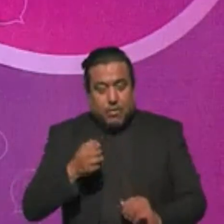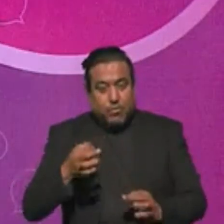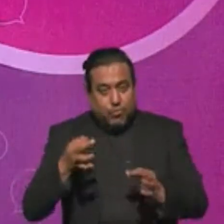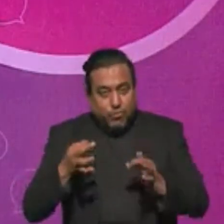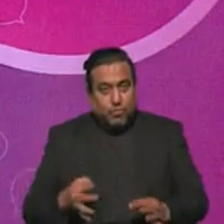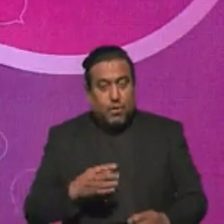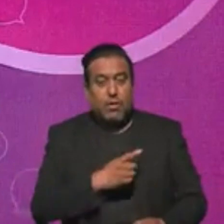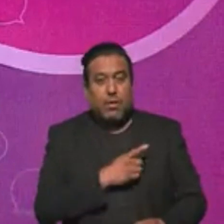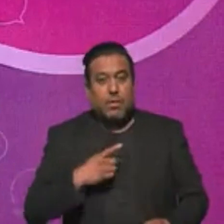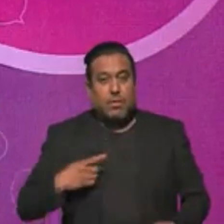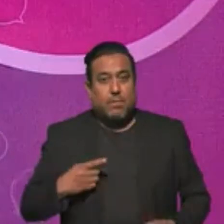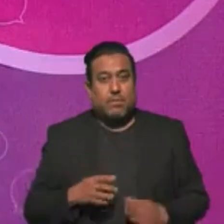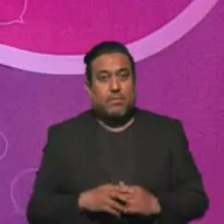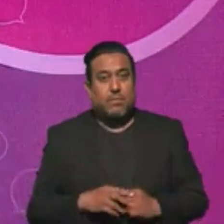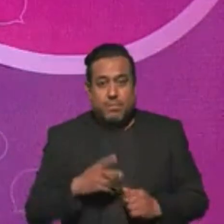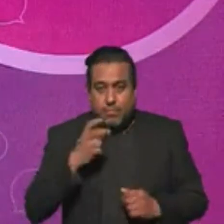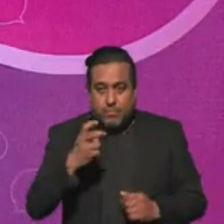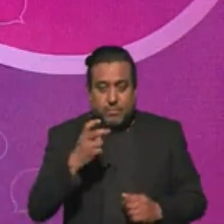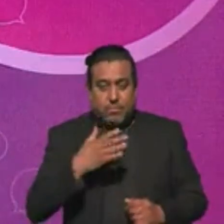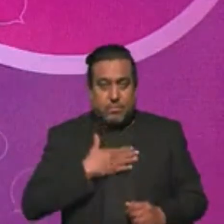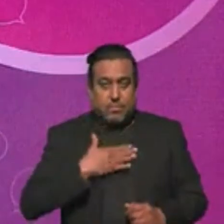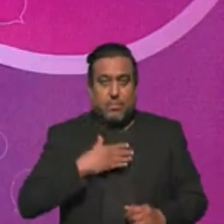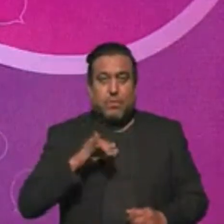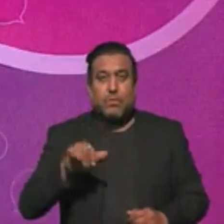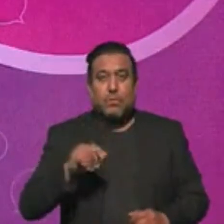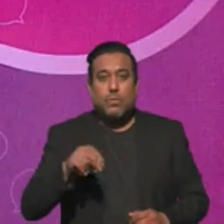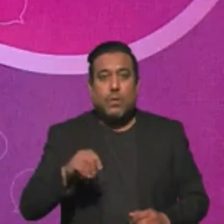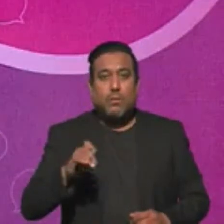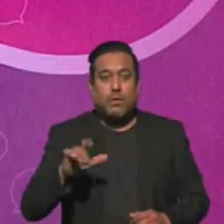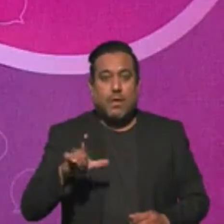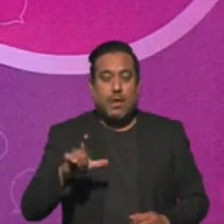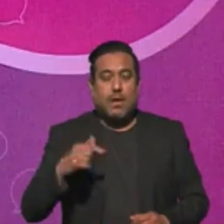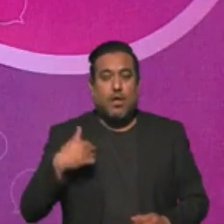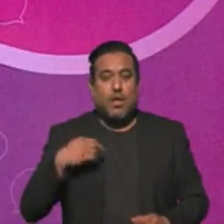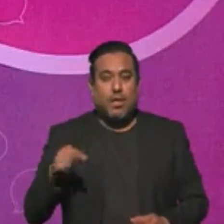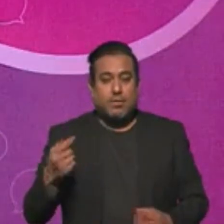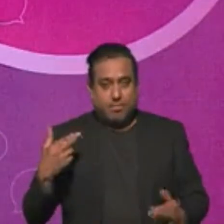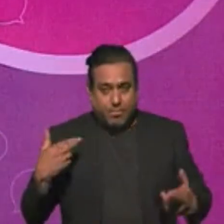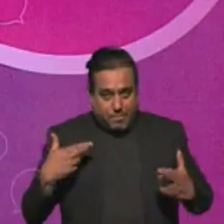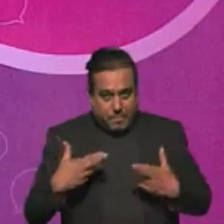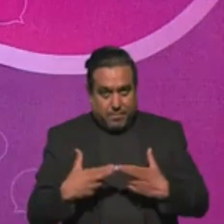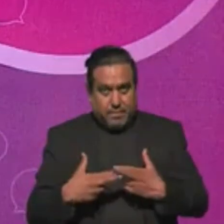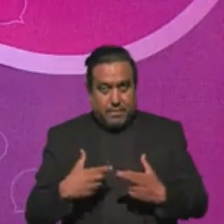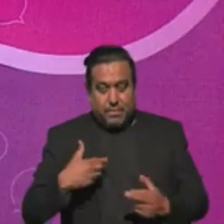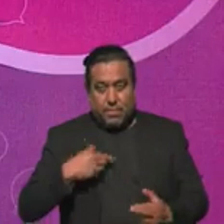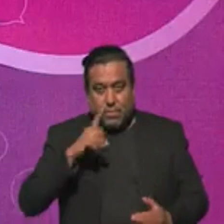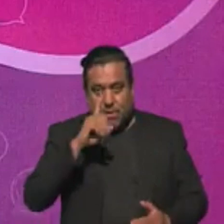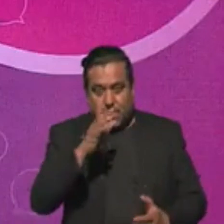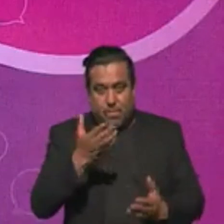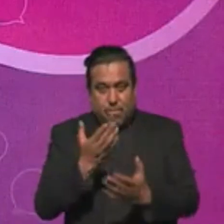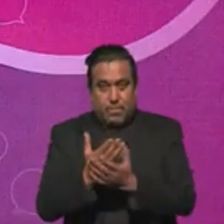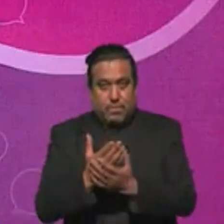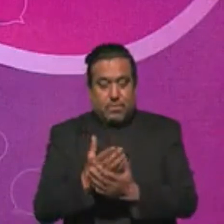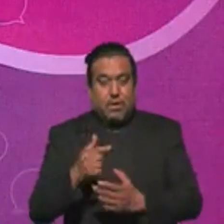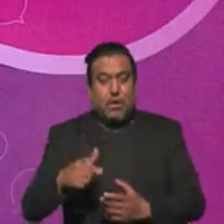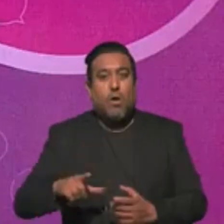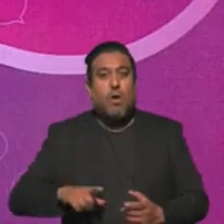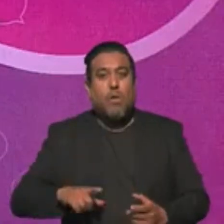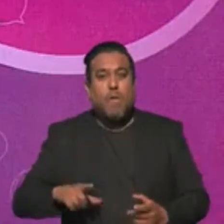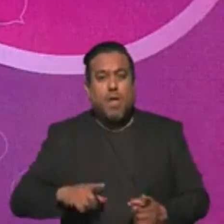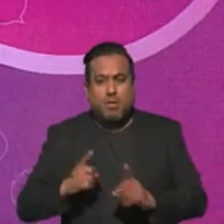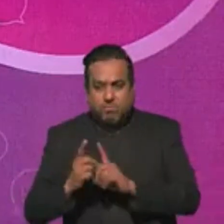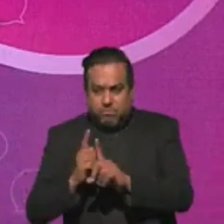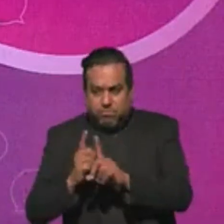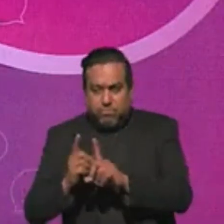debemos por eso yo Juan Miguel Ramírez el profe Les propongo un gobierno cercano que te